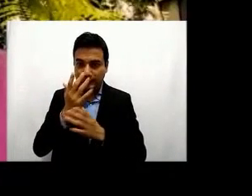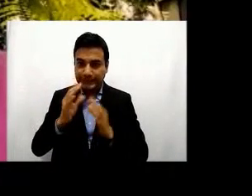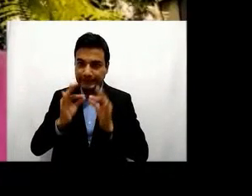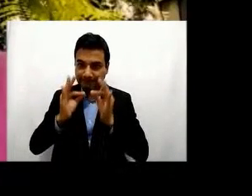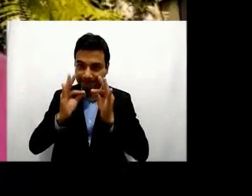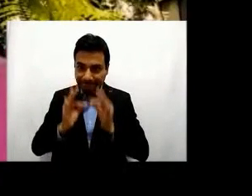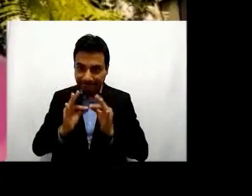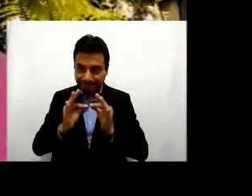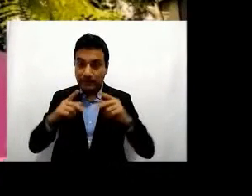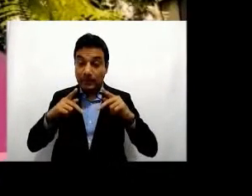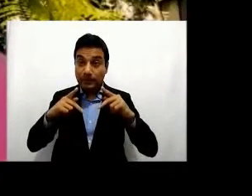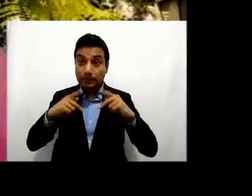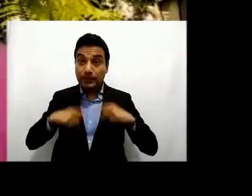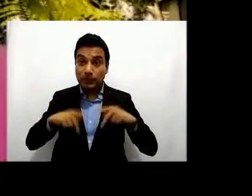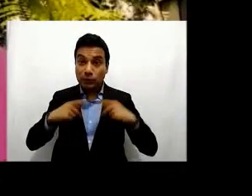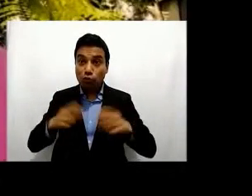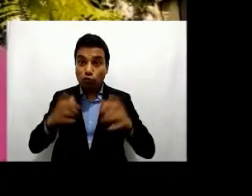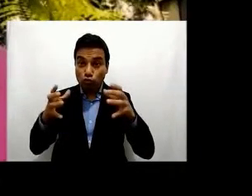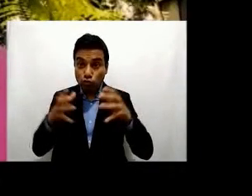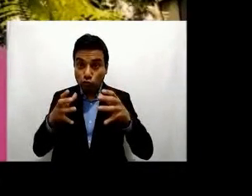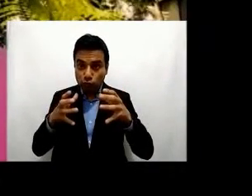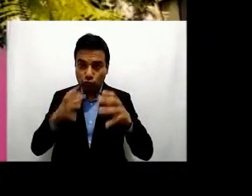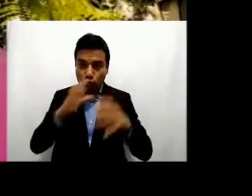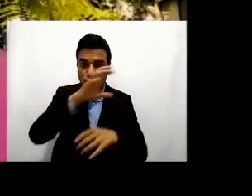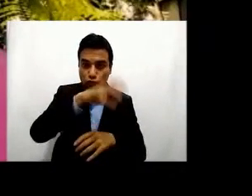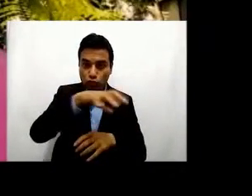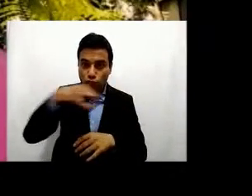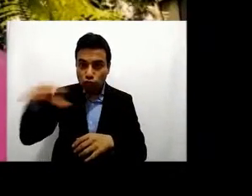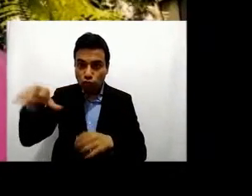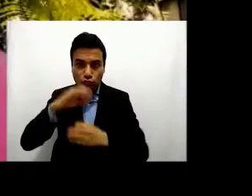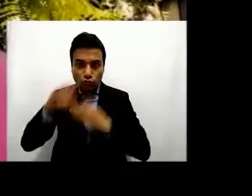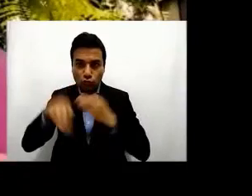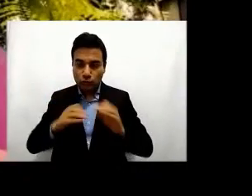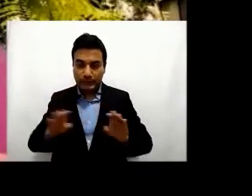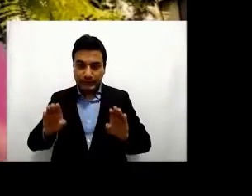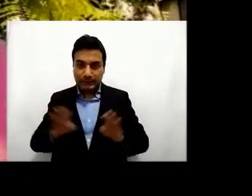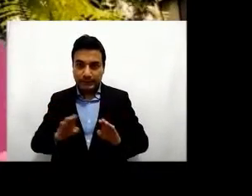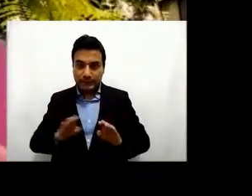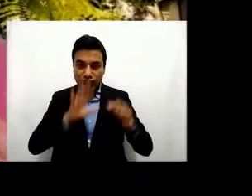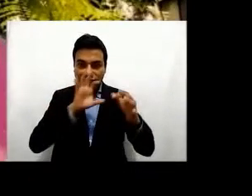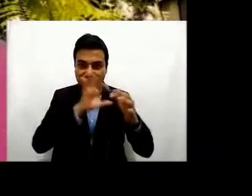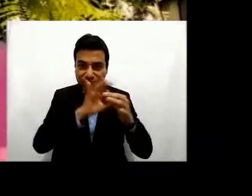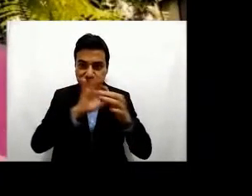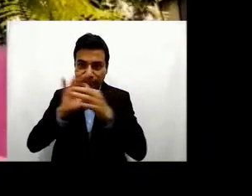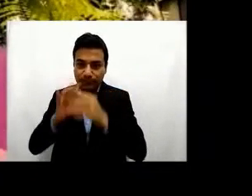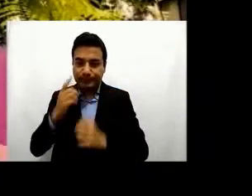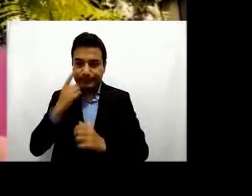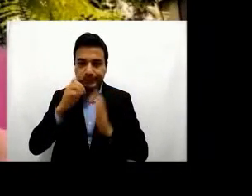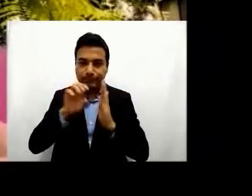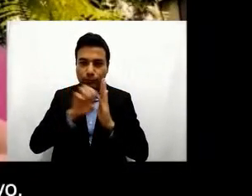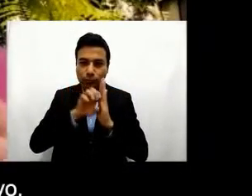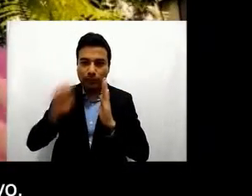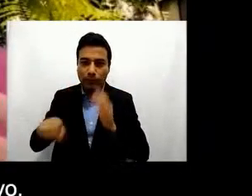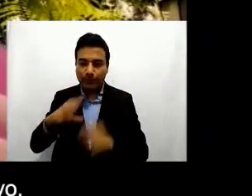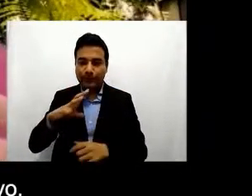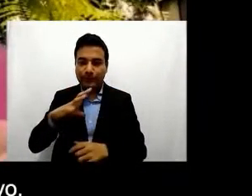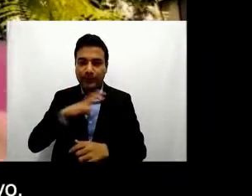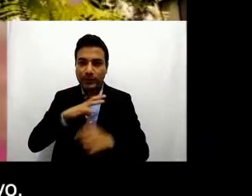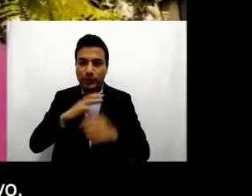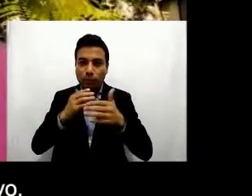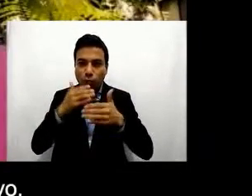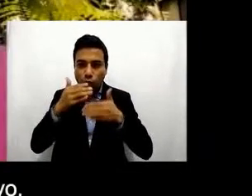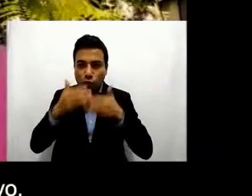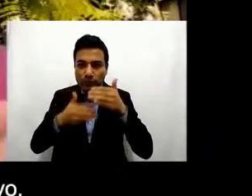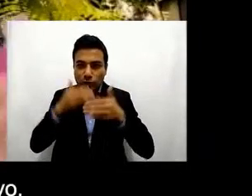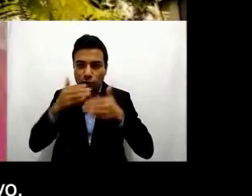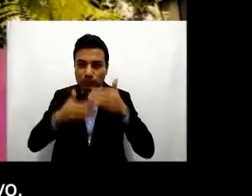a las poblaciones, para lograr la equidad hacia la igualdad, ¿no? O sea, realmente había procesos que se generaban con una visión de